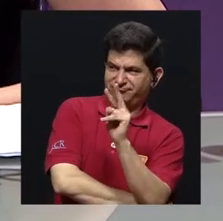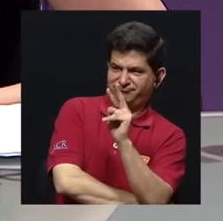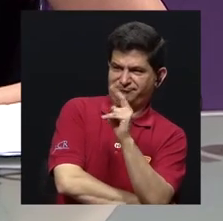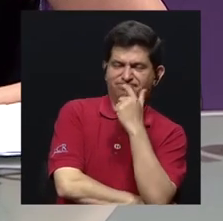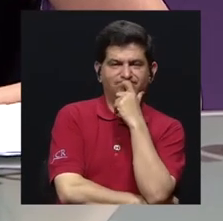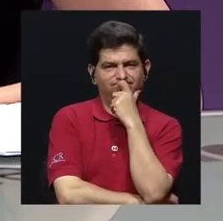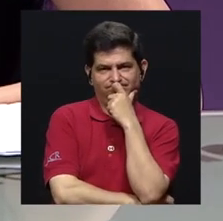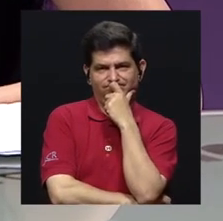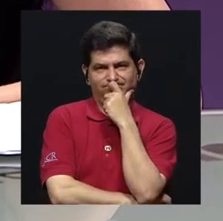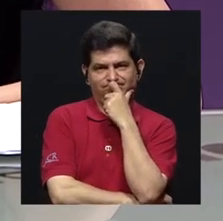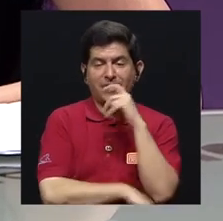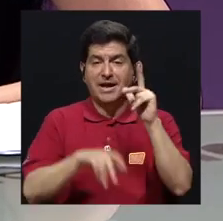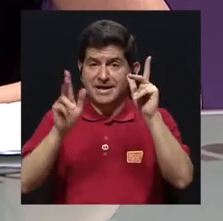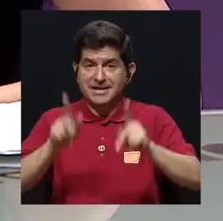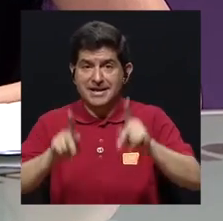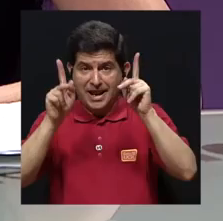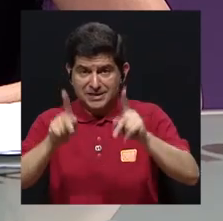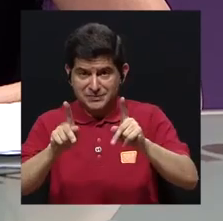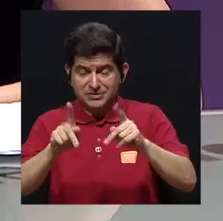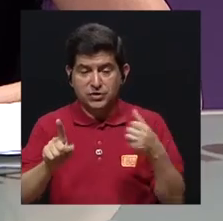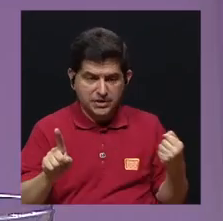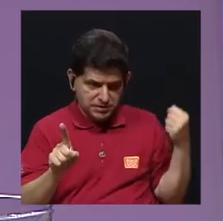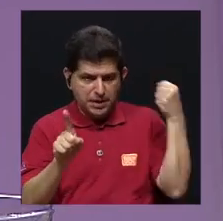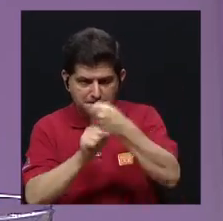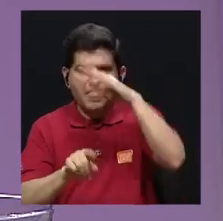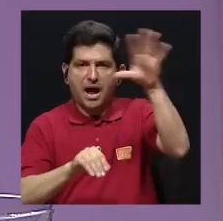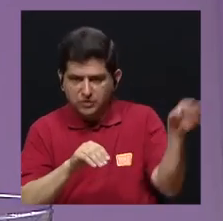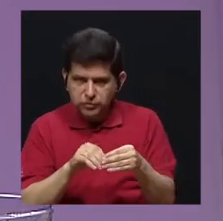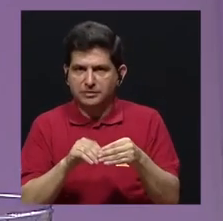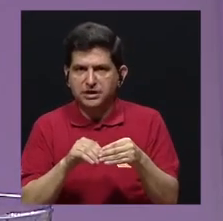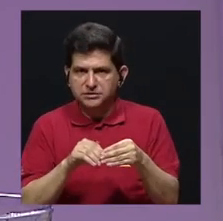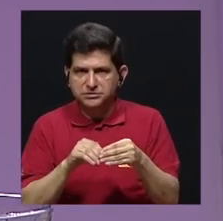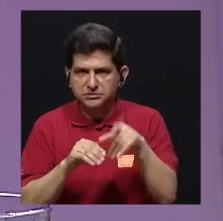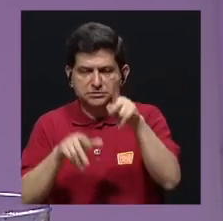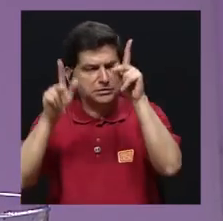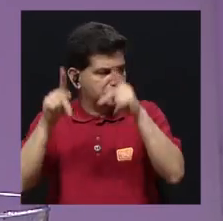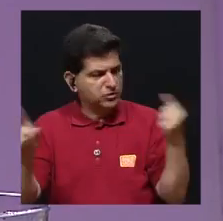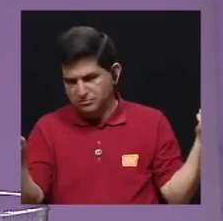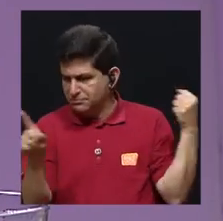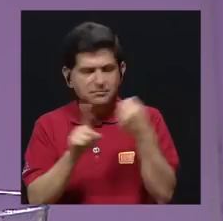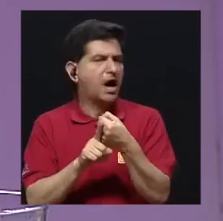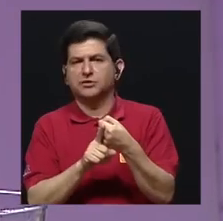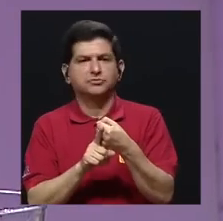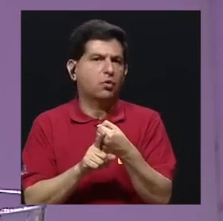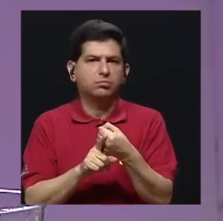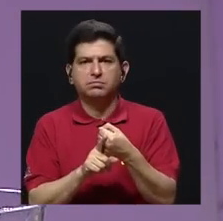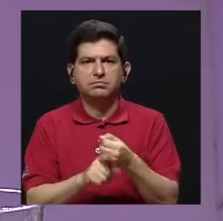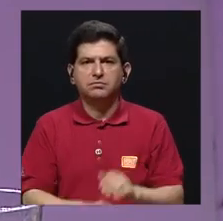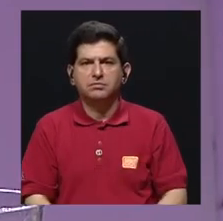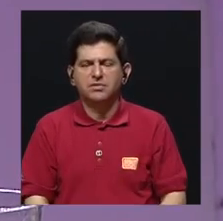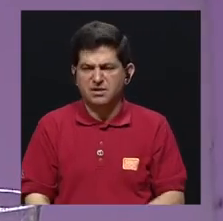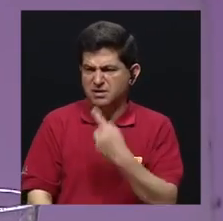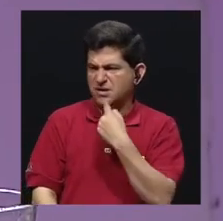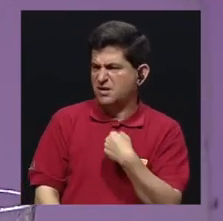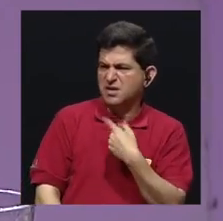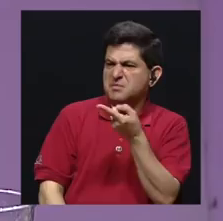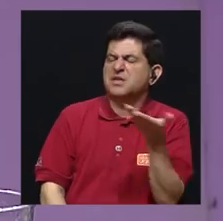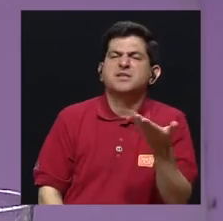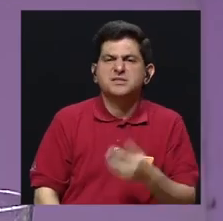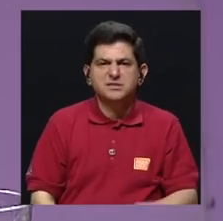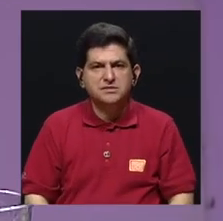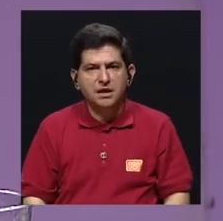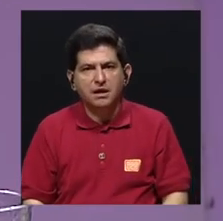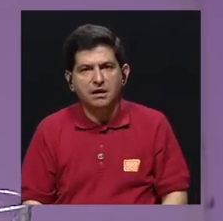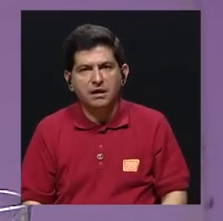Yo lo que he visto es que la gente, además de impactarse, ¿verdad?, porque ellos se impactan por qué me